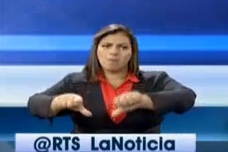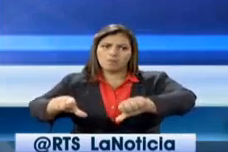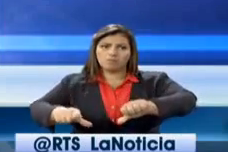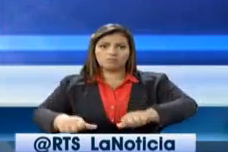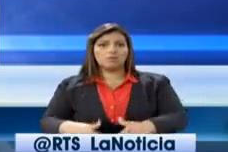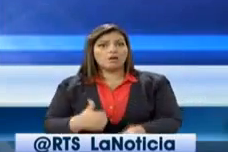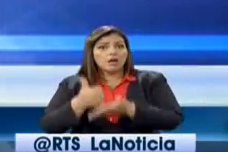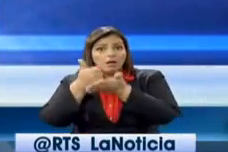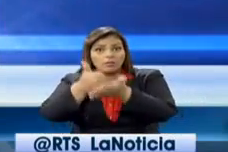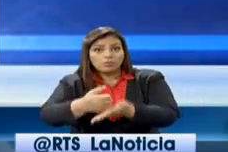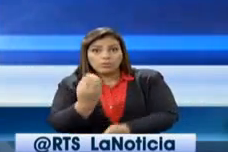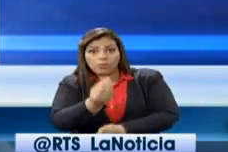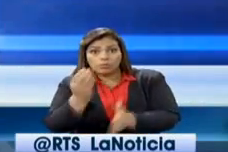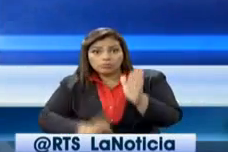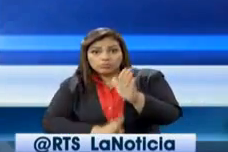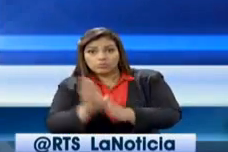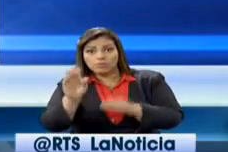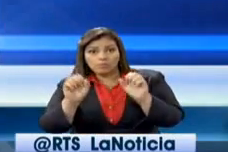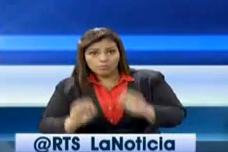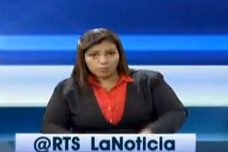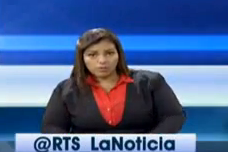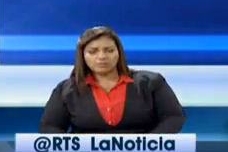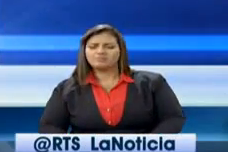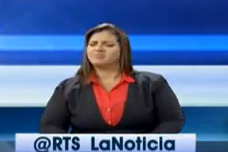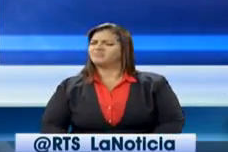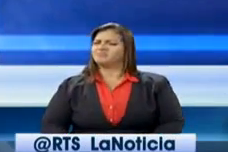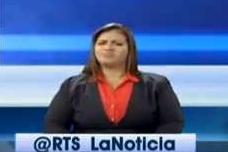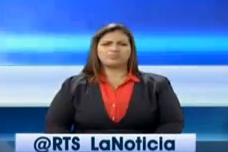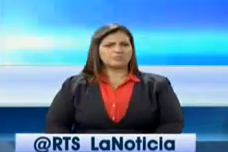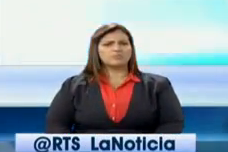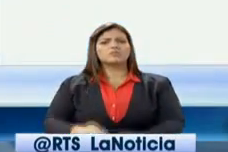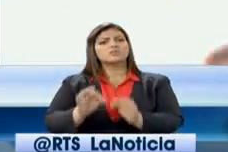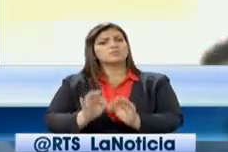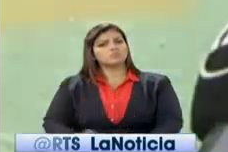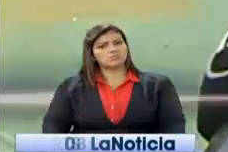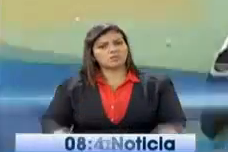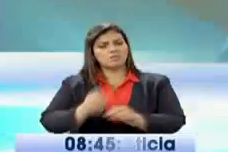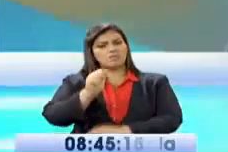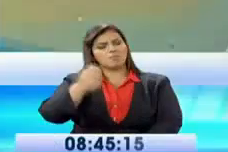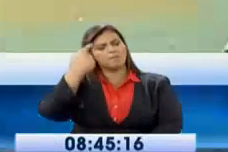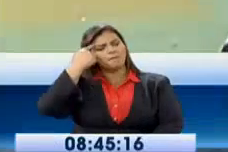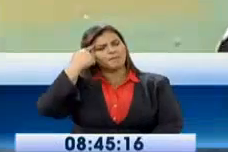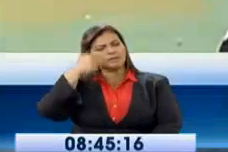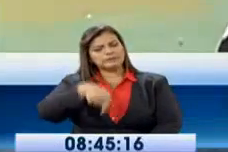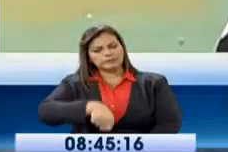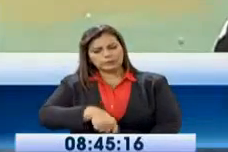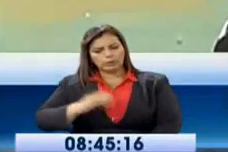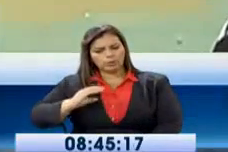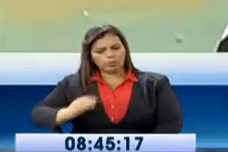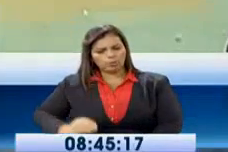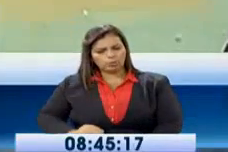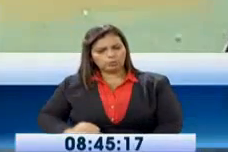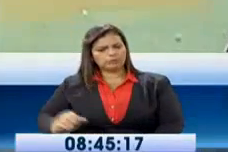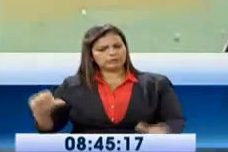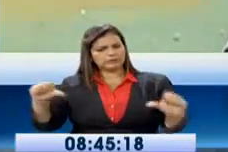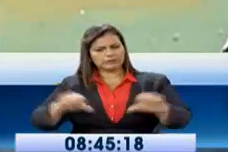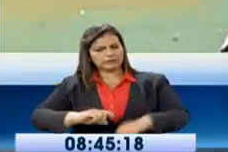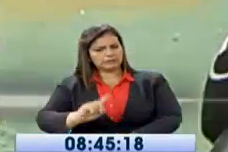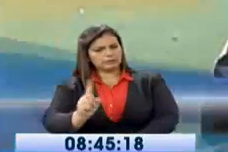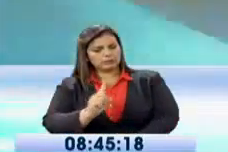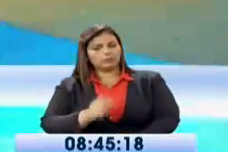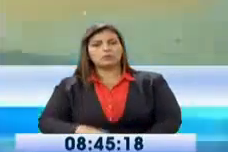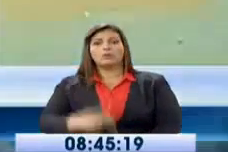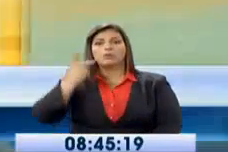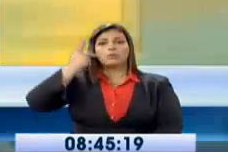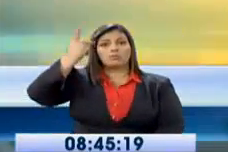a contribuir a su formación integral. Ellos tienen que saber que existe un límite. Sí, preocupante, y los padres tenemos que tomar un